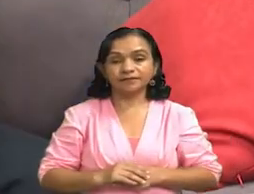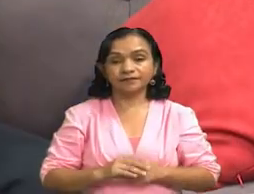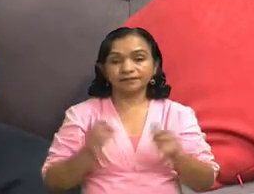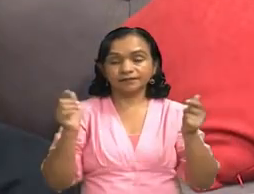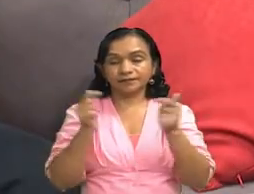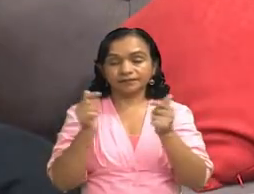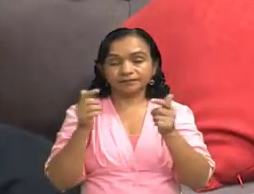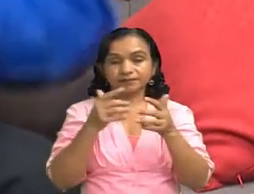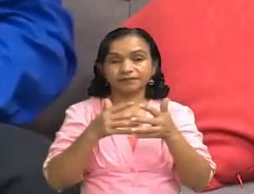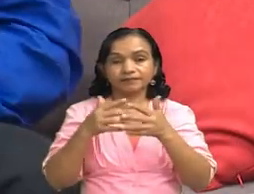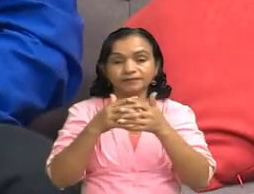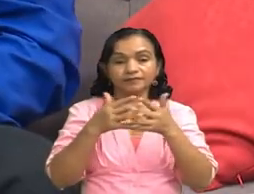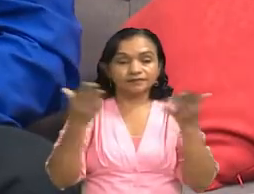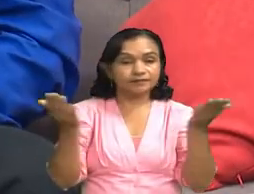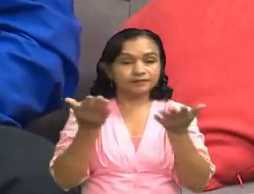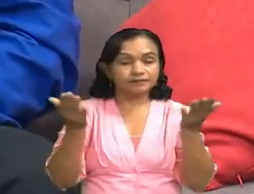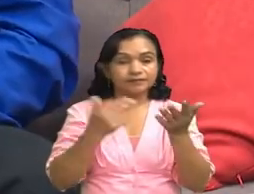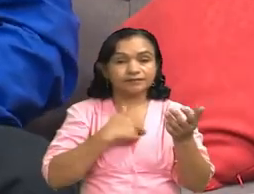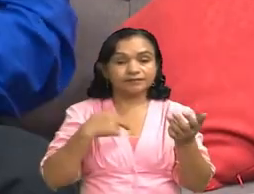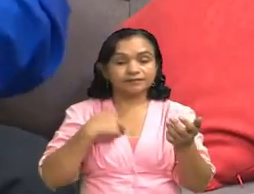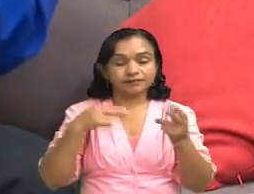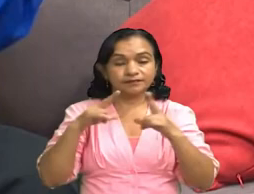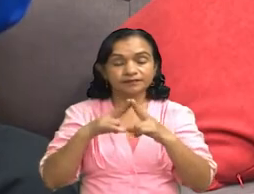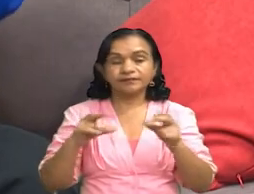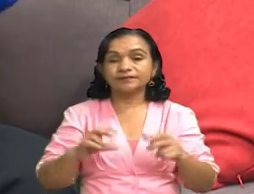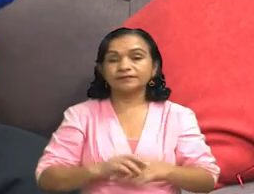los Estados Unidos, a varios países.